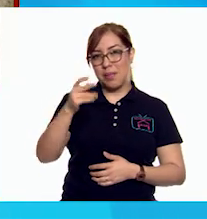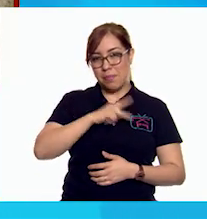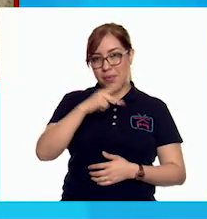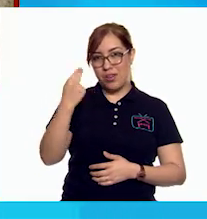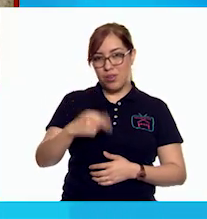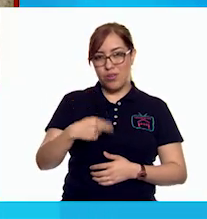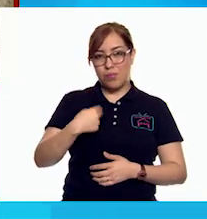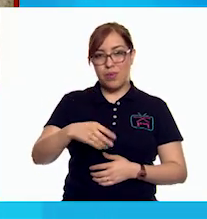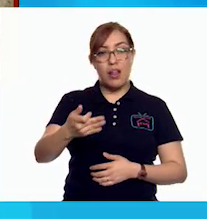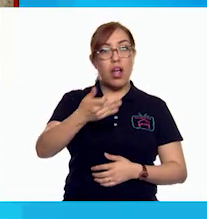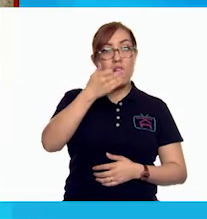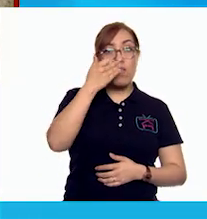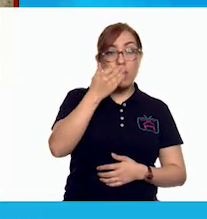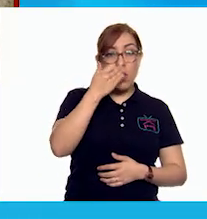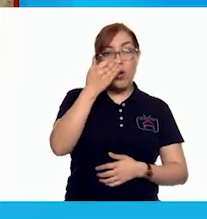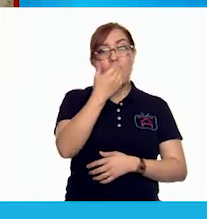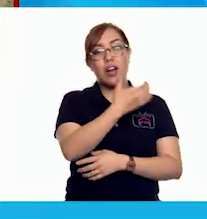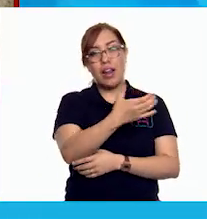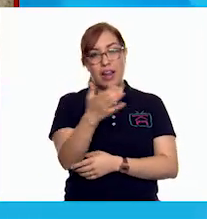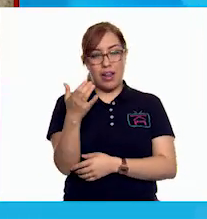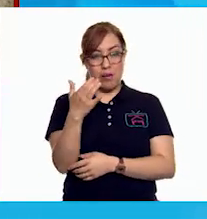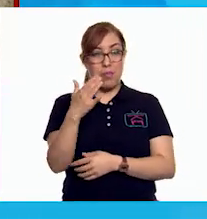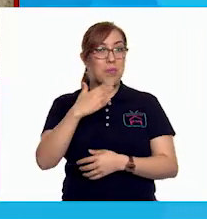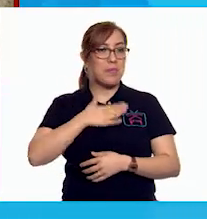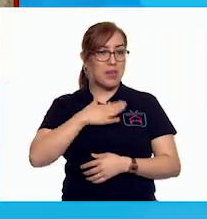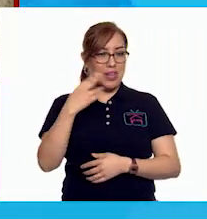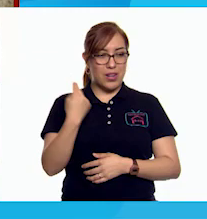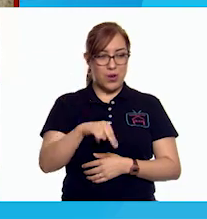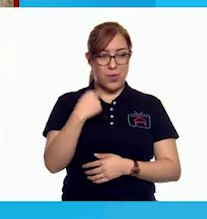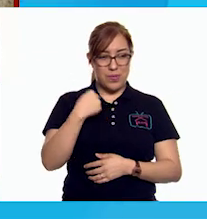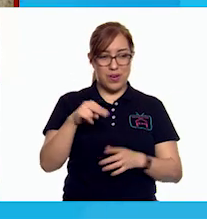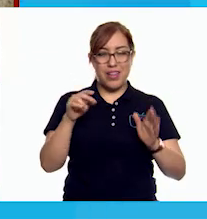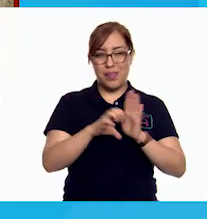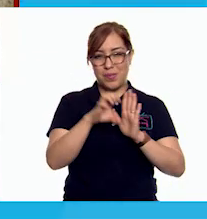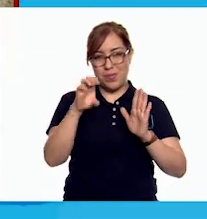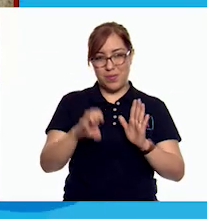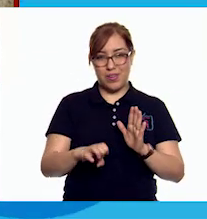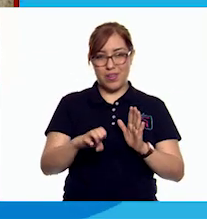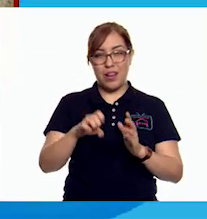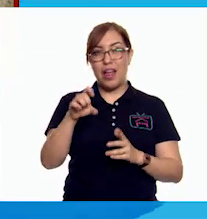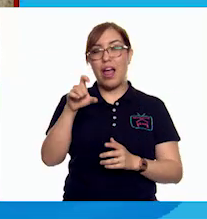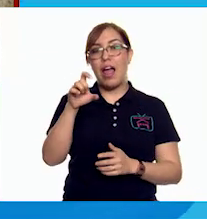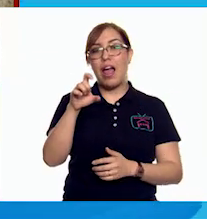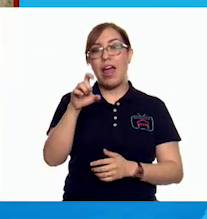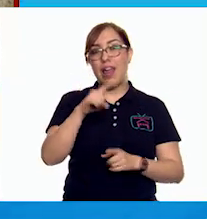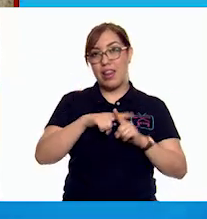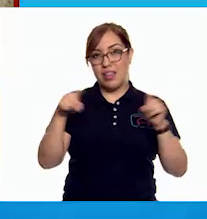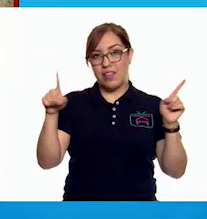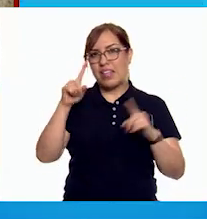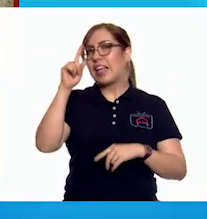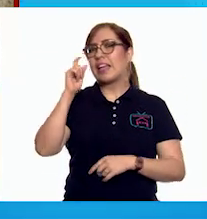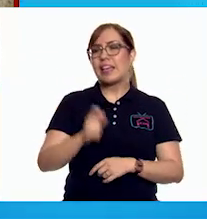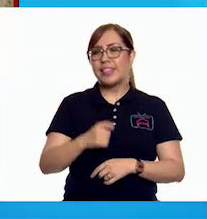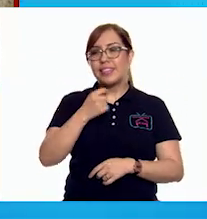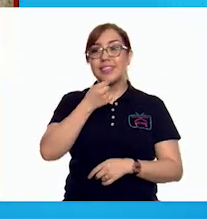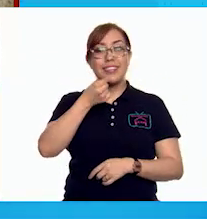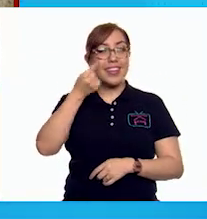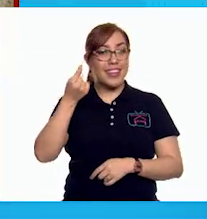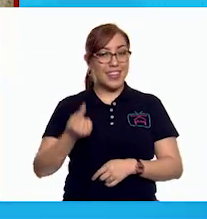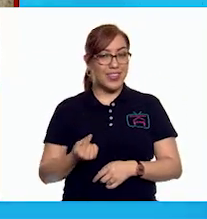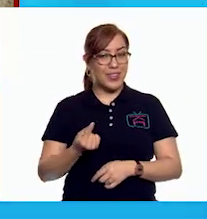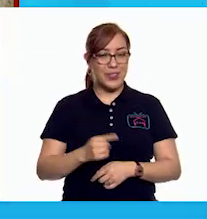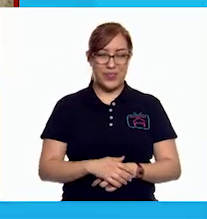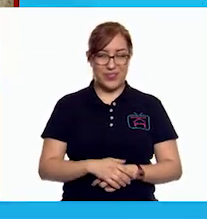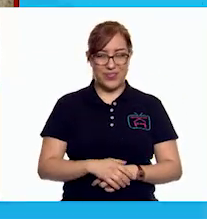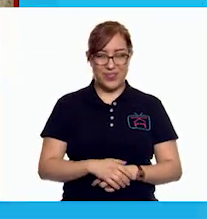Inqui es de campo. El mío, por ejemplo, es Saisha, que significa el niño.